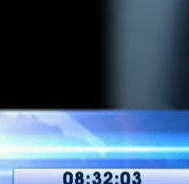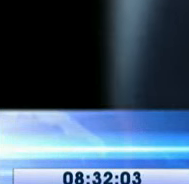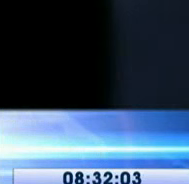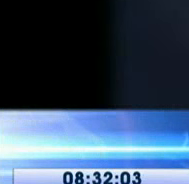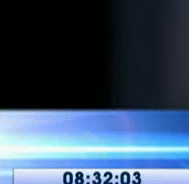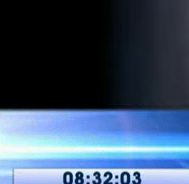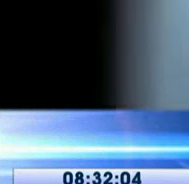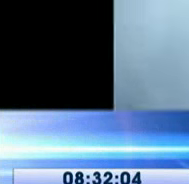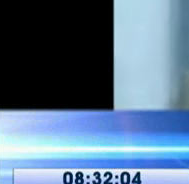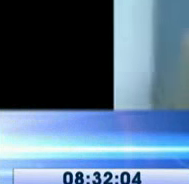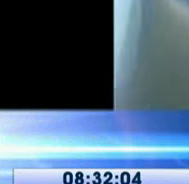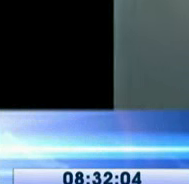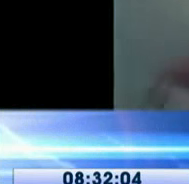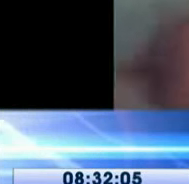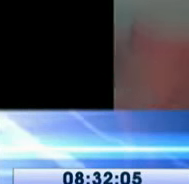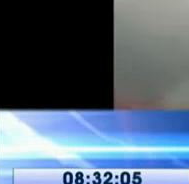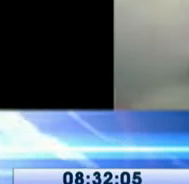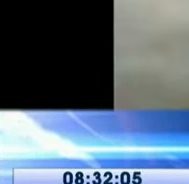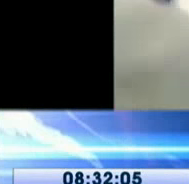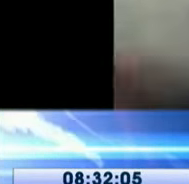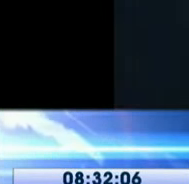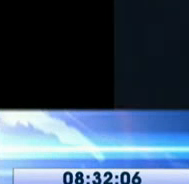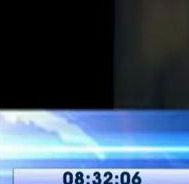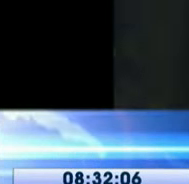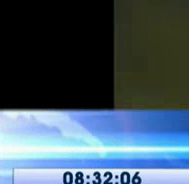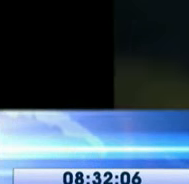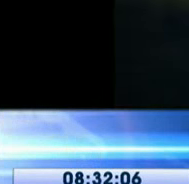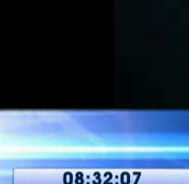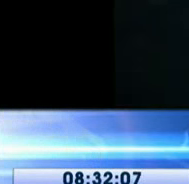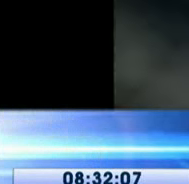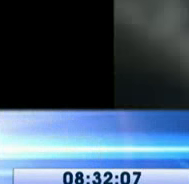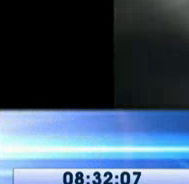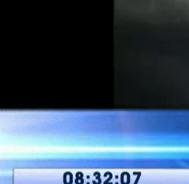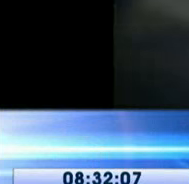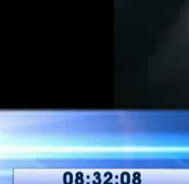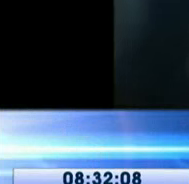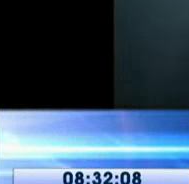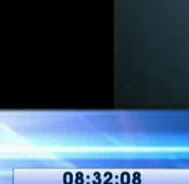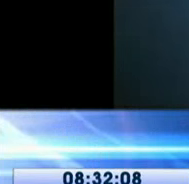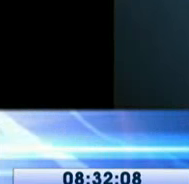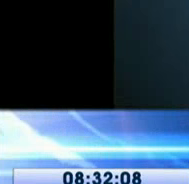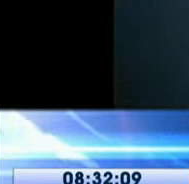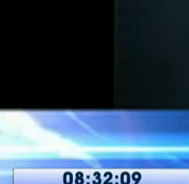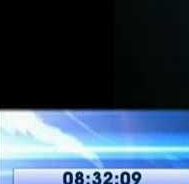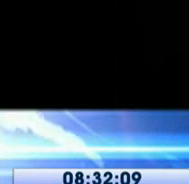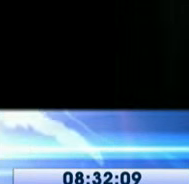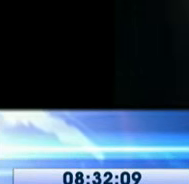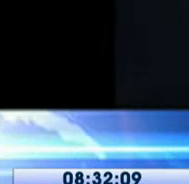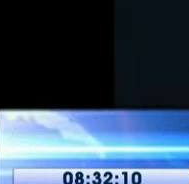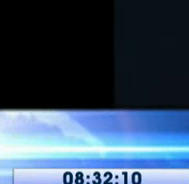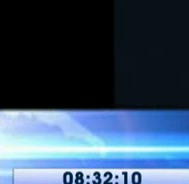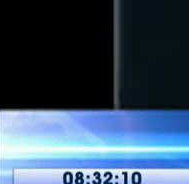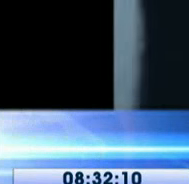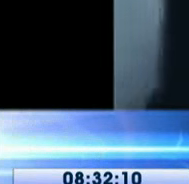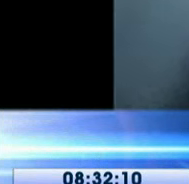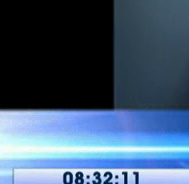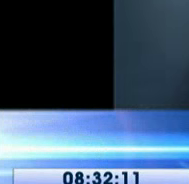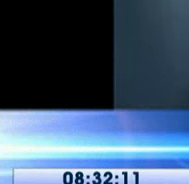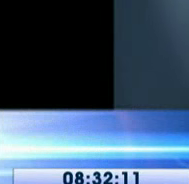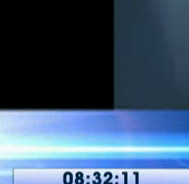Lo atrapó infraganti, una mujer con una orden fiscal, entró con policías a una habitación de un